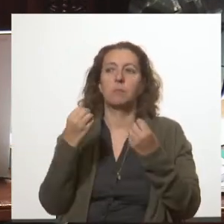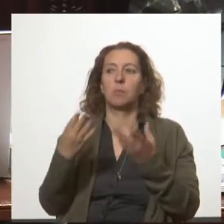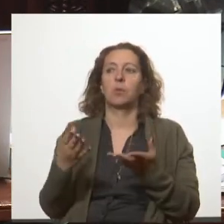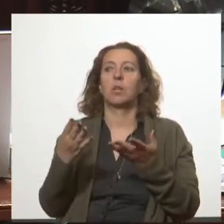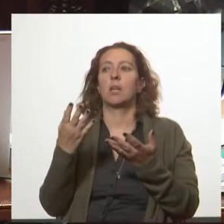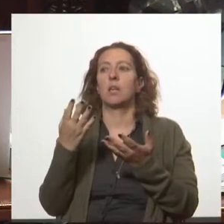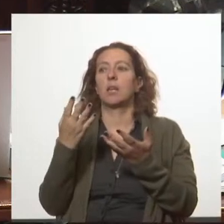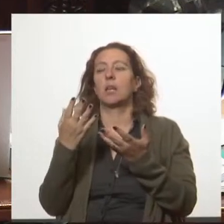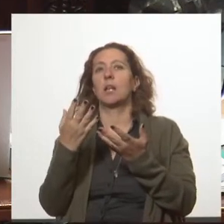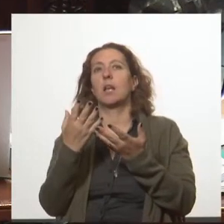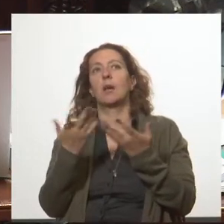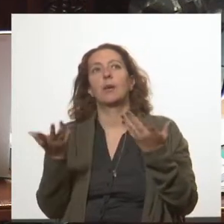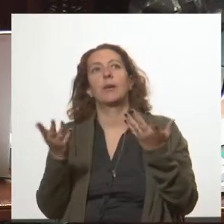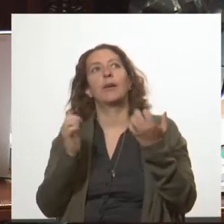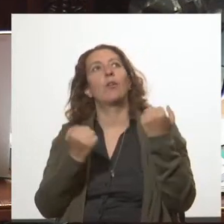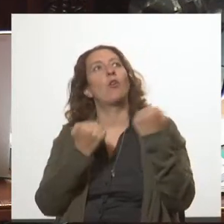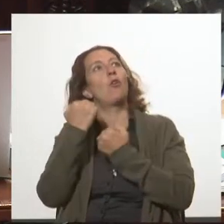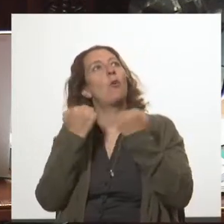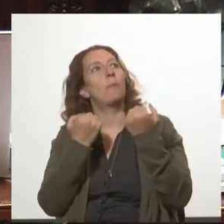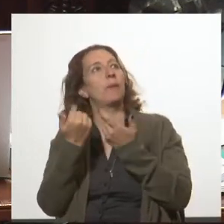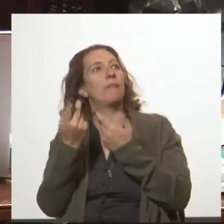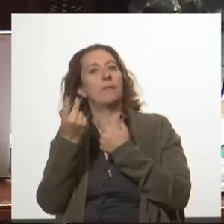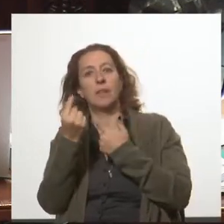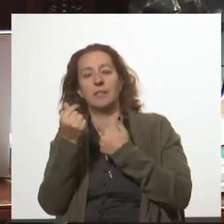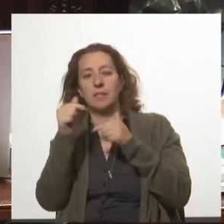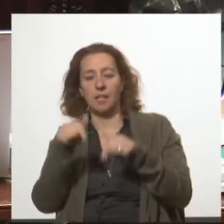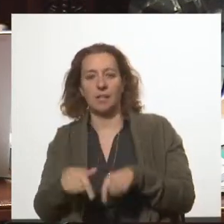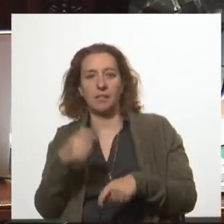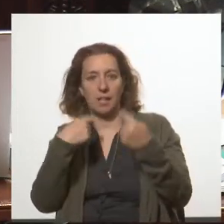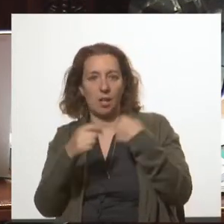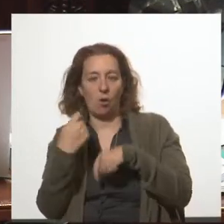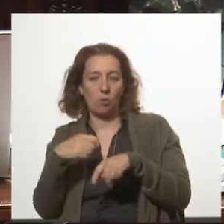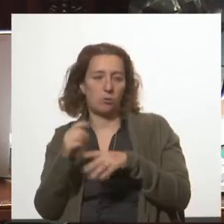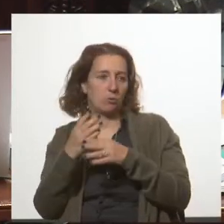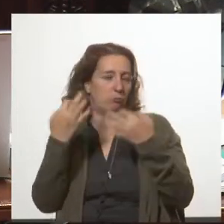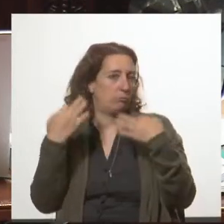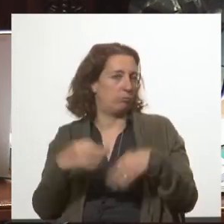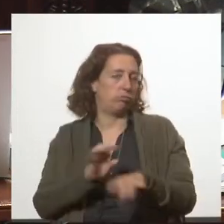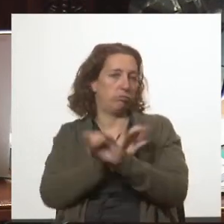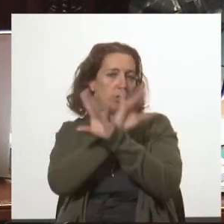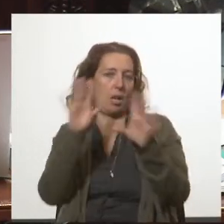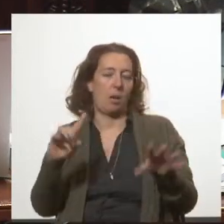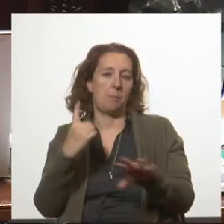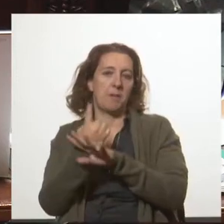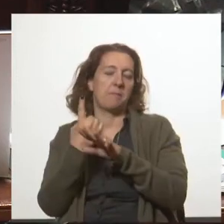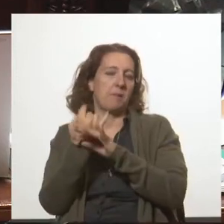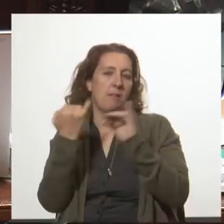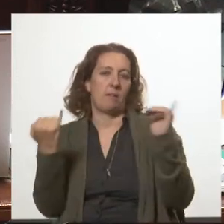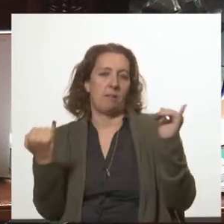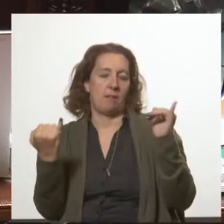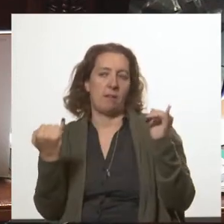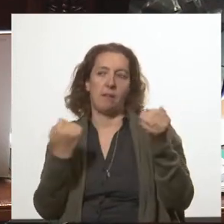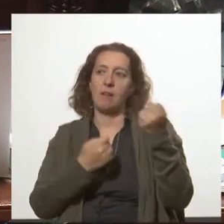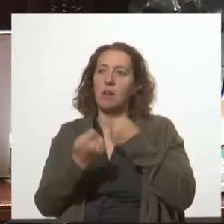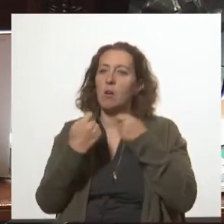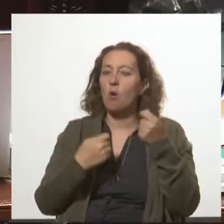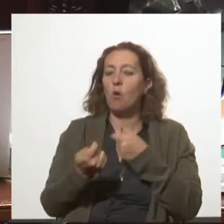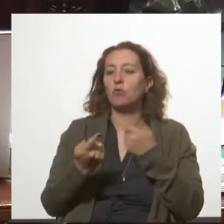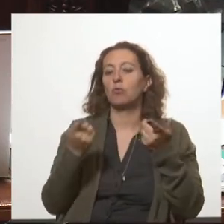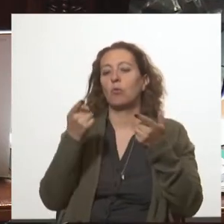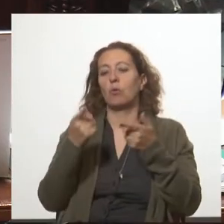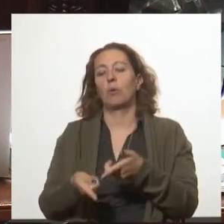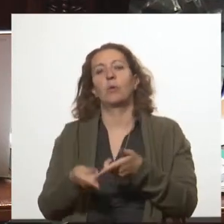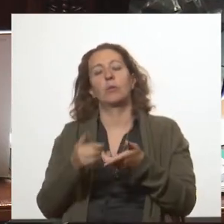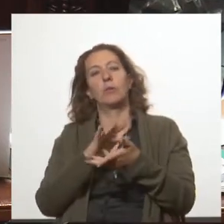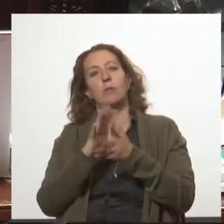económica-financiera de este negocio está determinada del primer día en un negocio de concesión de este tipo de